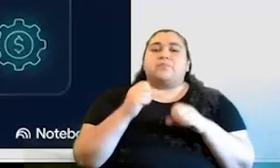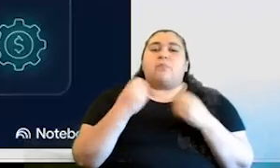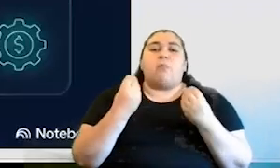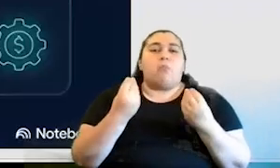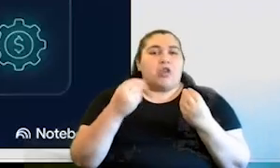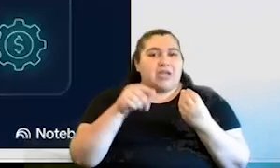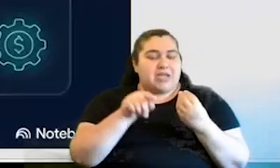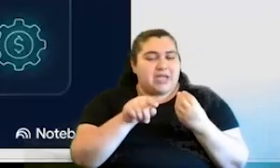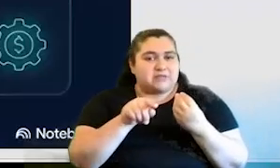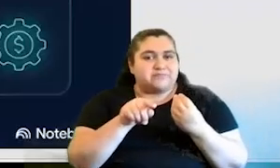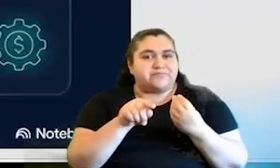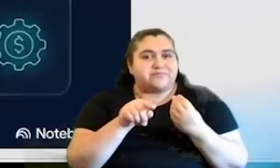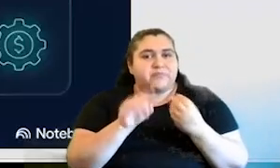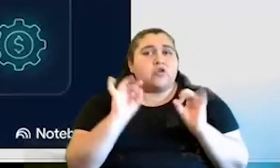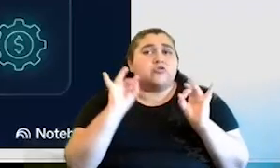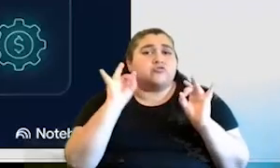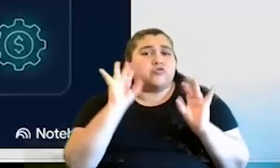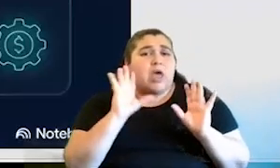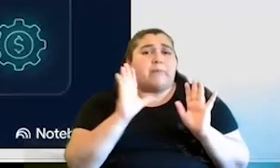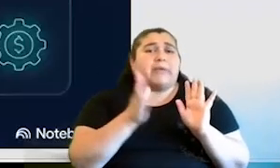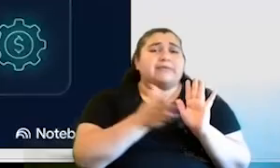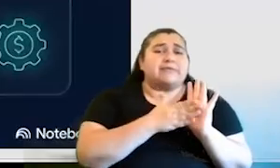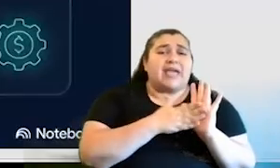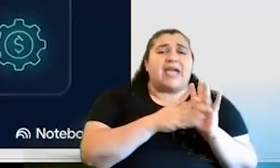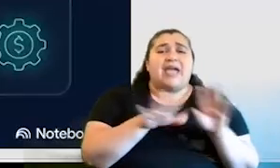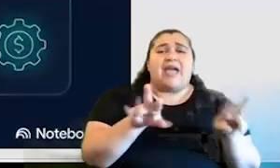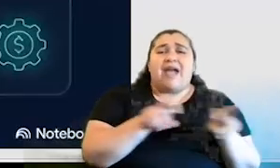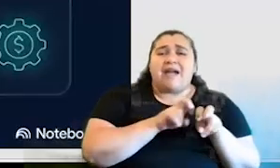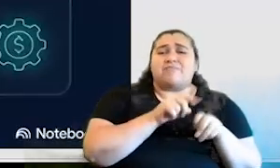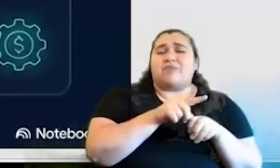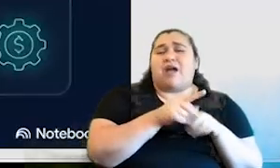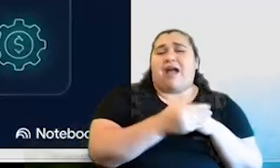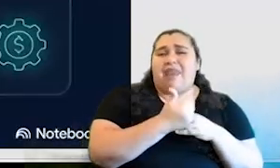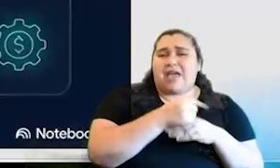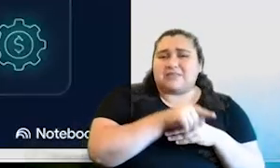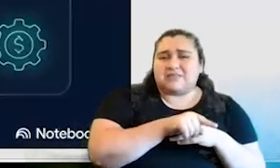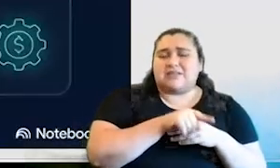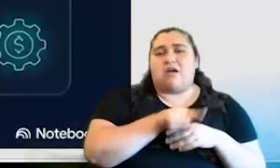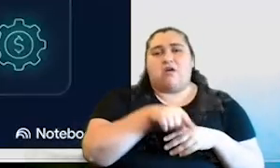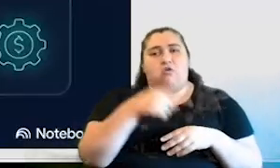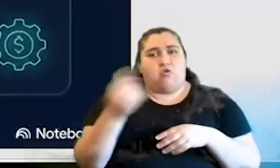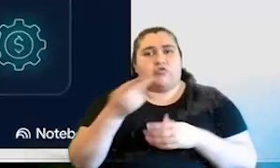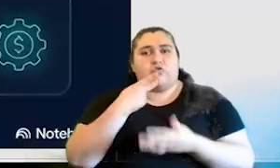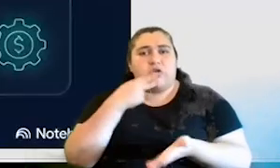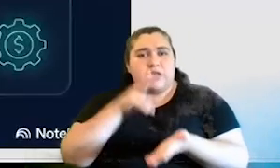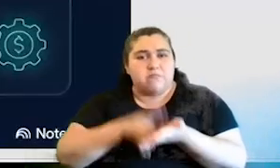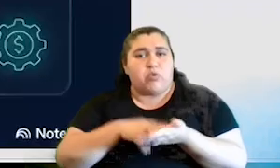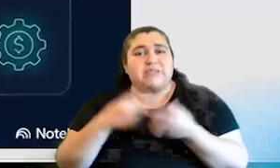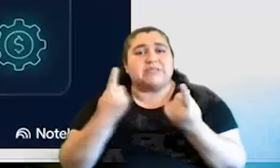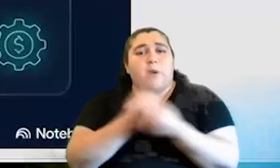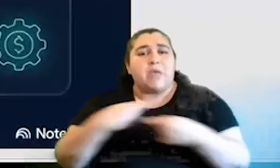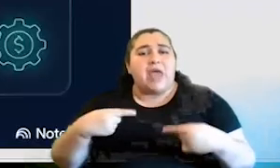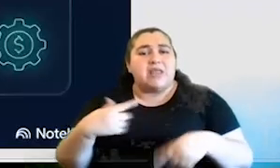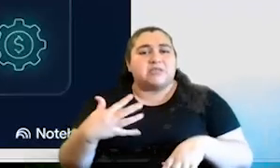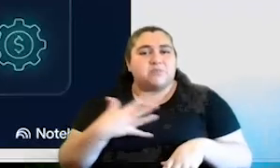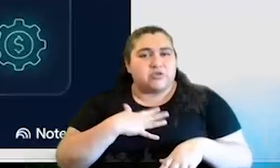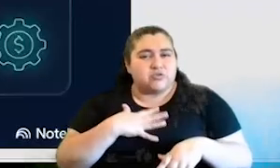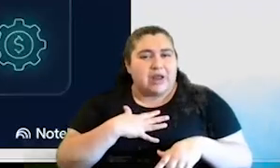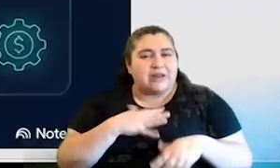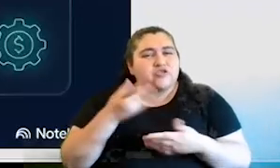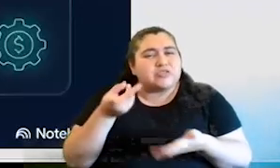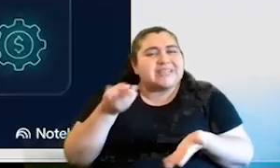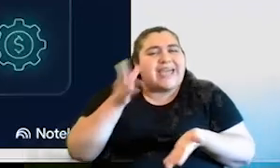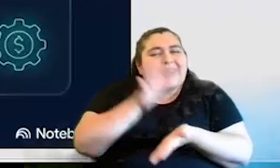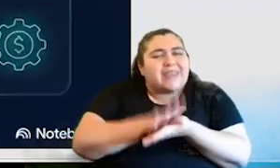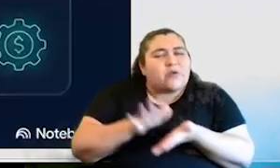que es el régimen simplificado de ganancias, sino que también aplicó para lo que es el impuesto sobre los bienes personales. Entonces, repasar un poco